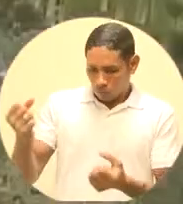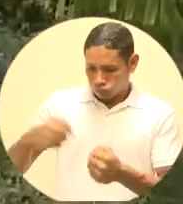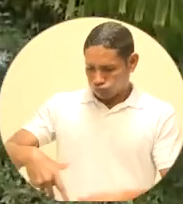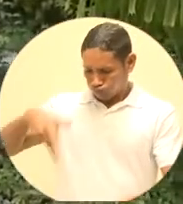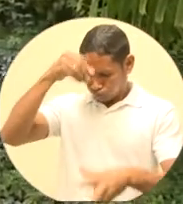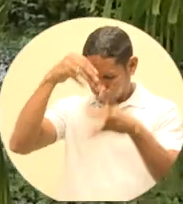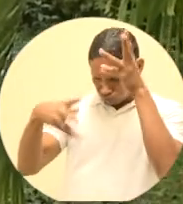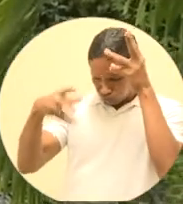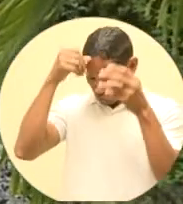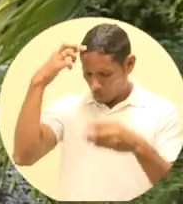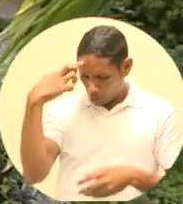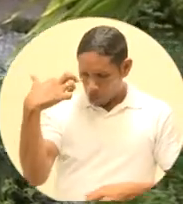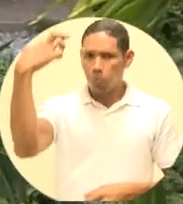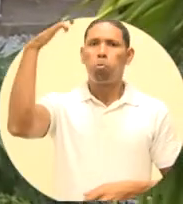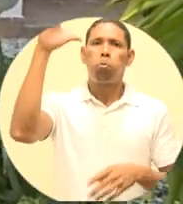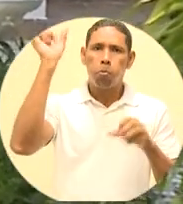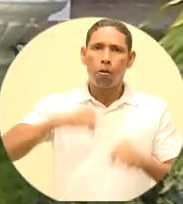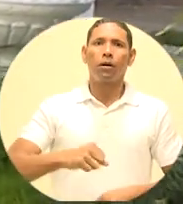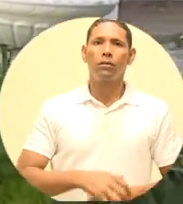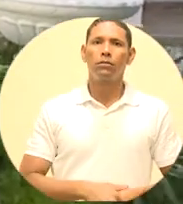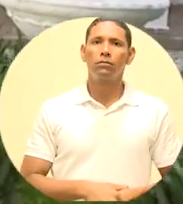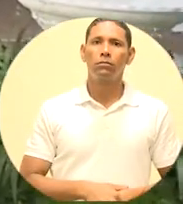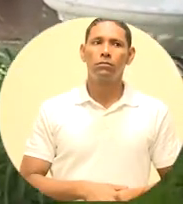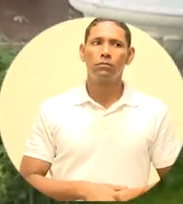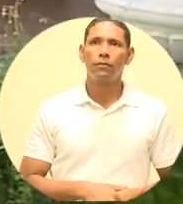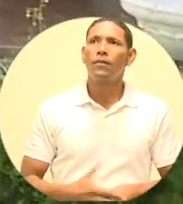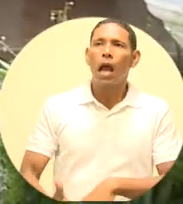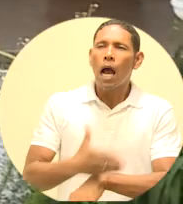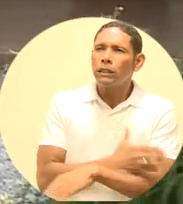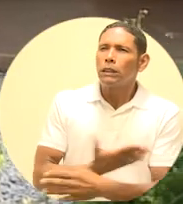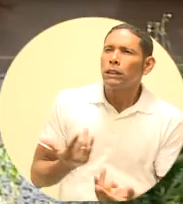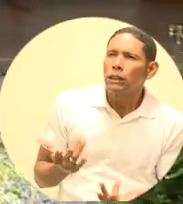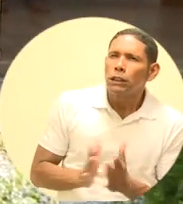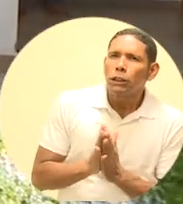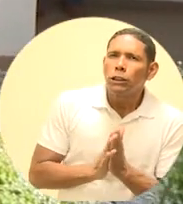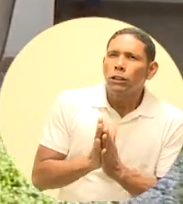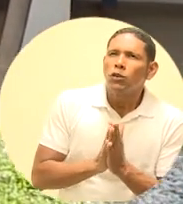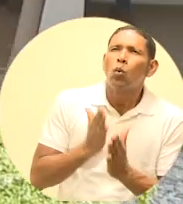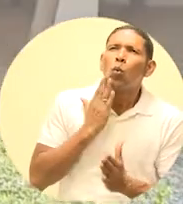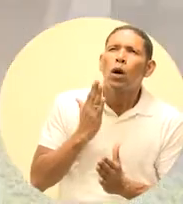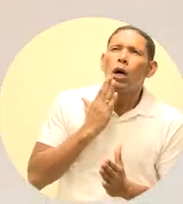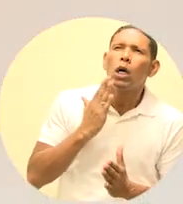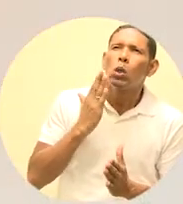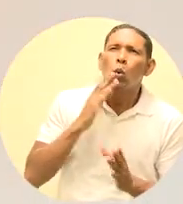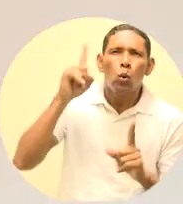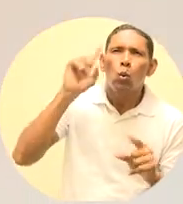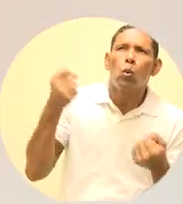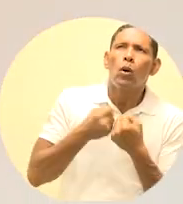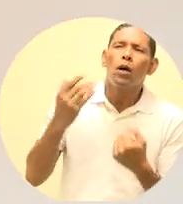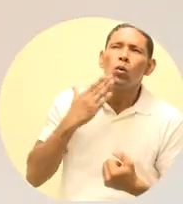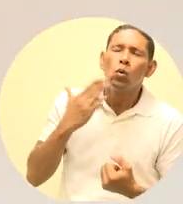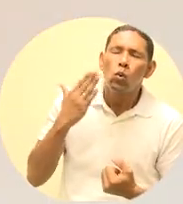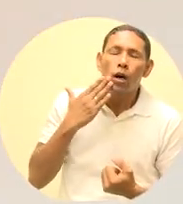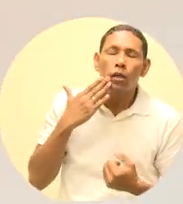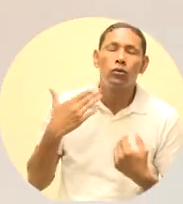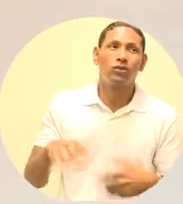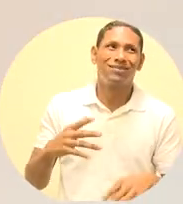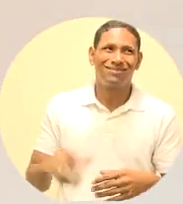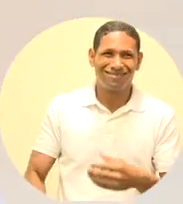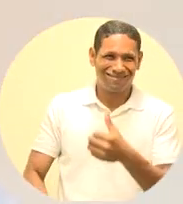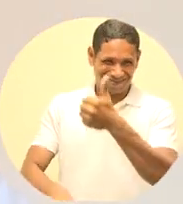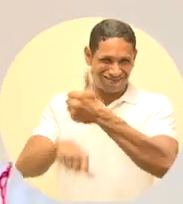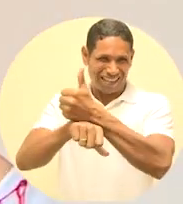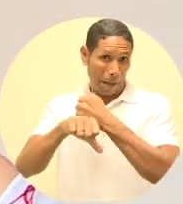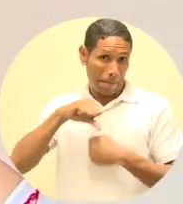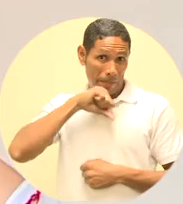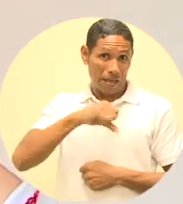que tenemos para ahora decir si podemos ser profesionales de verdad. Es un convenio que estábamos esperando hace muchos años los egresados de Infotep, puesto que,